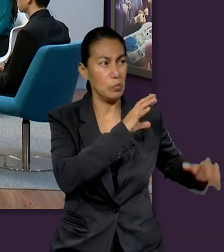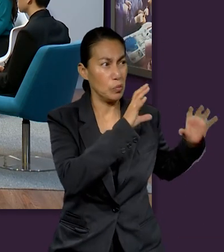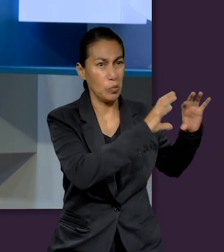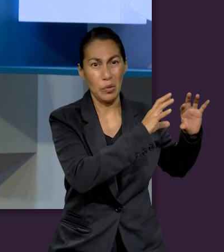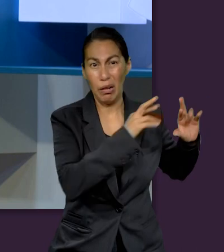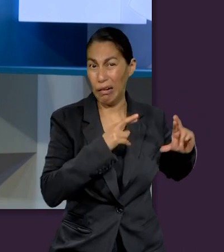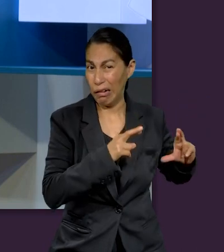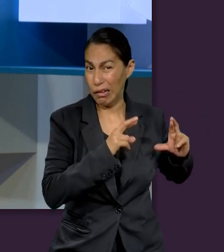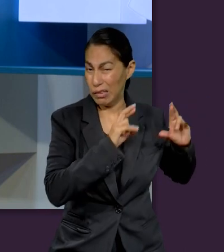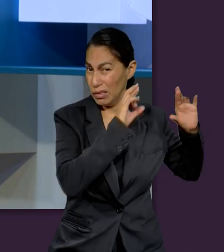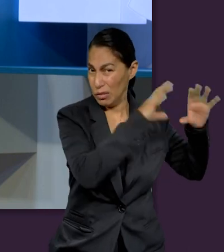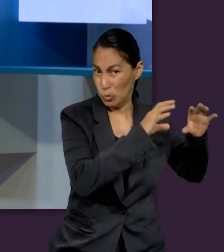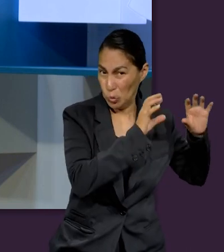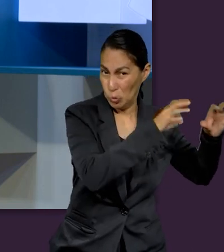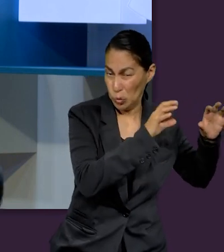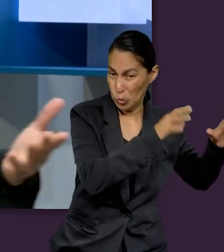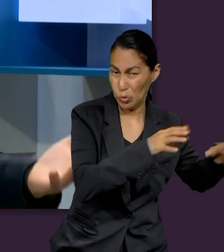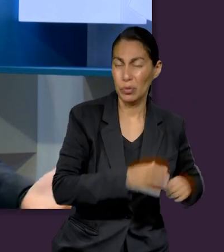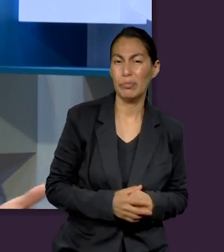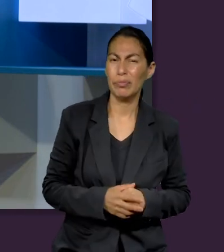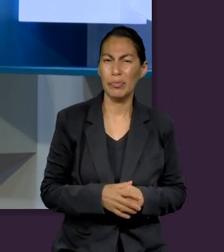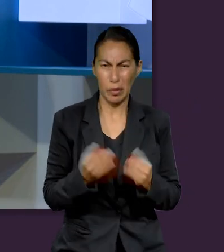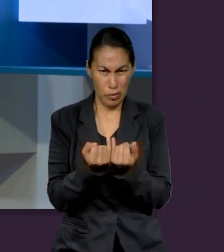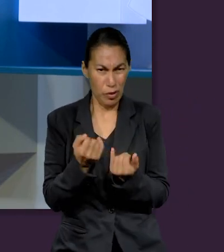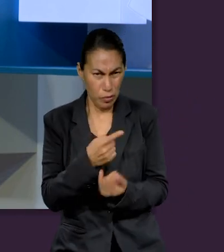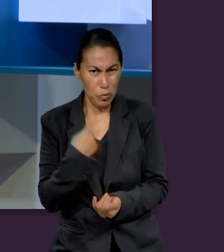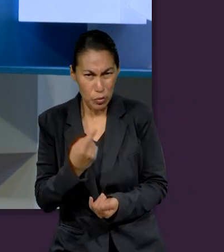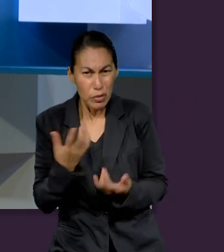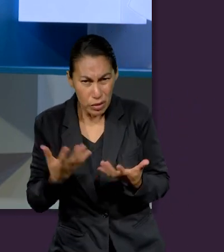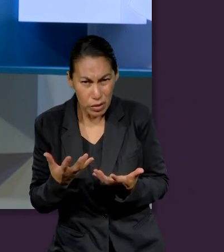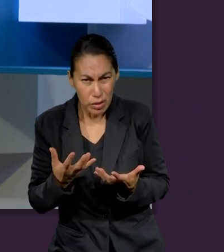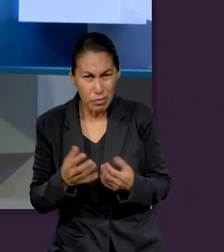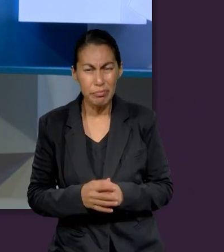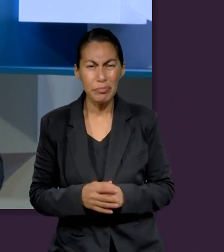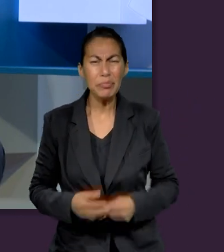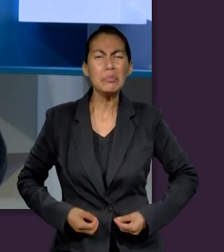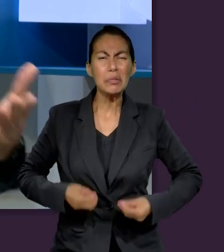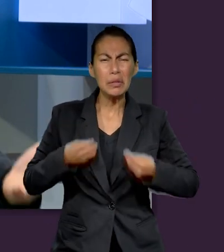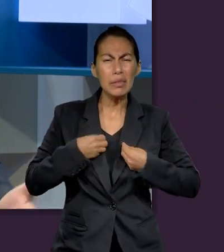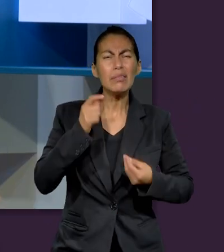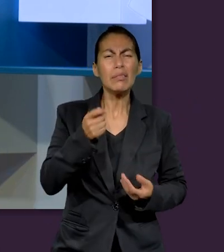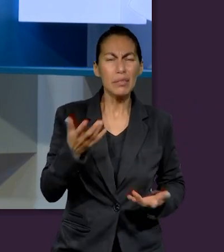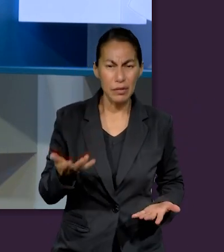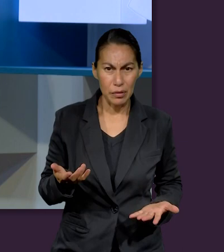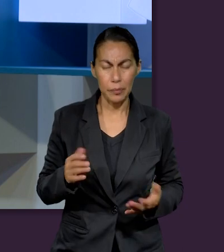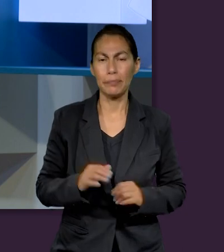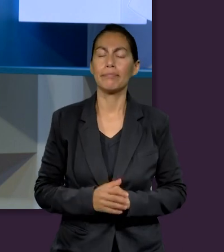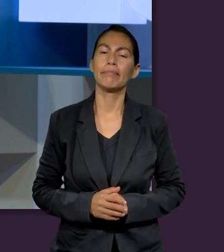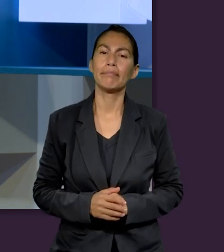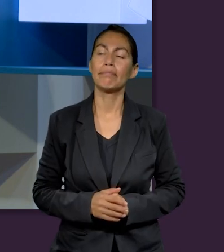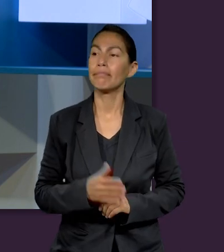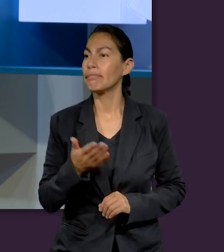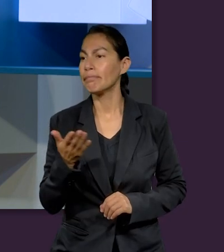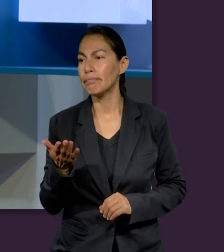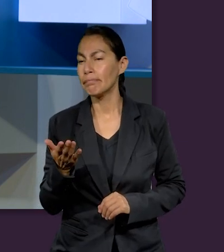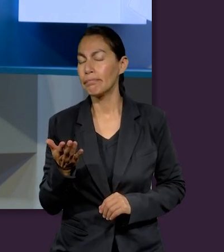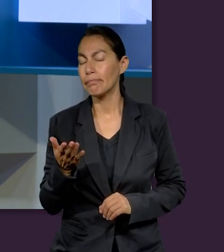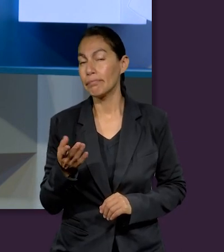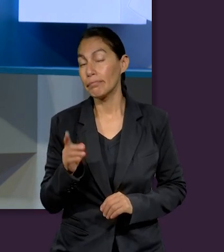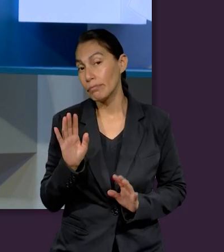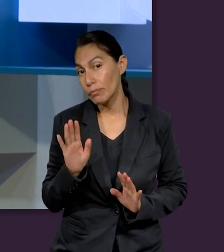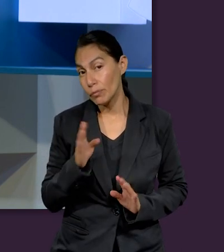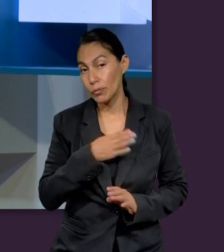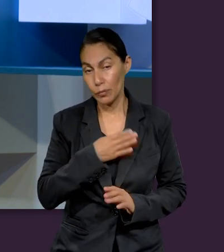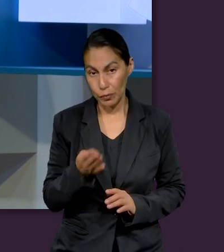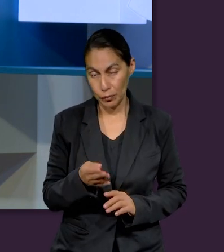esta experiencia en cuanto al sentido de la vida y de cómo tenernos nosotros tenemos que dimensionar nuestra vida en este mundo